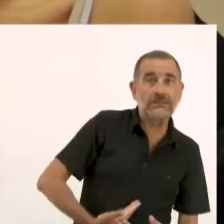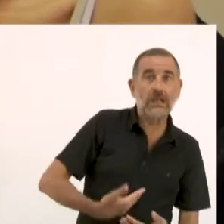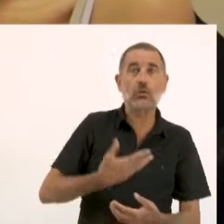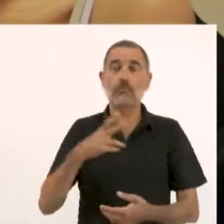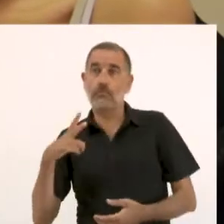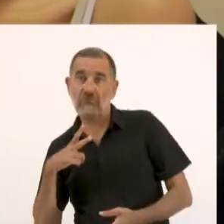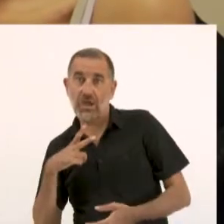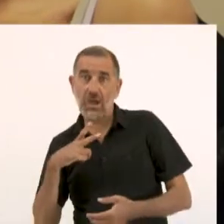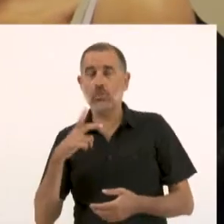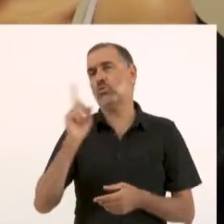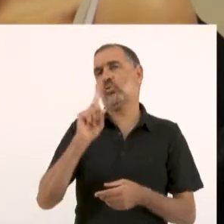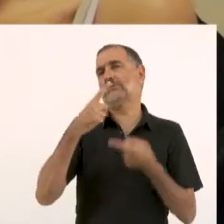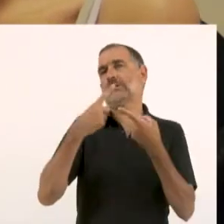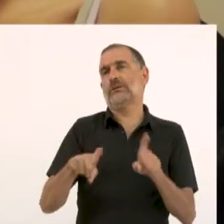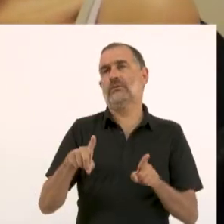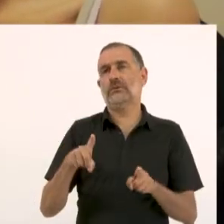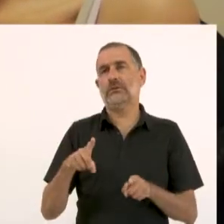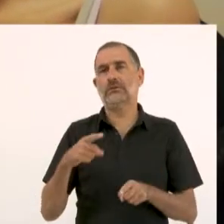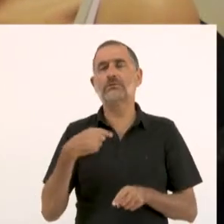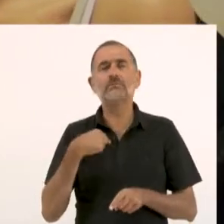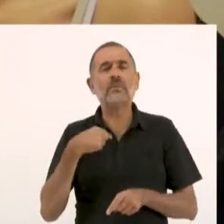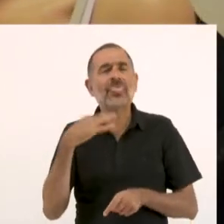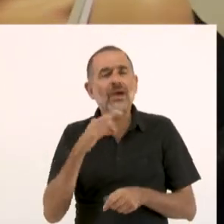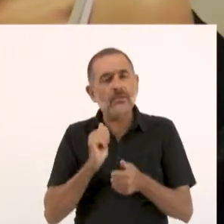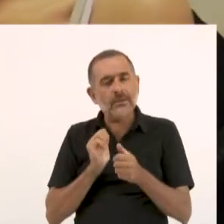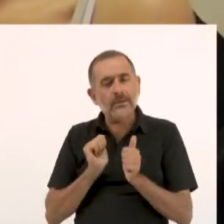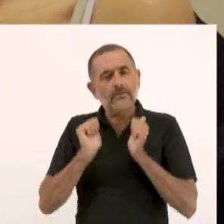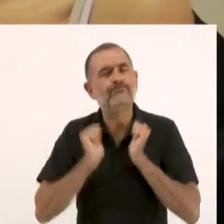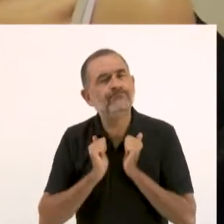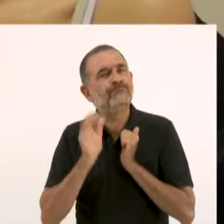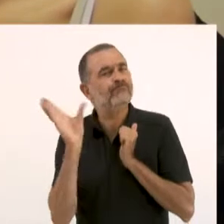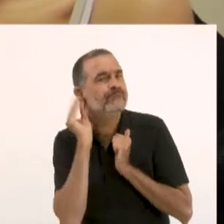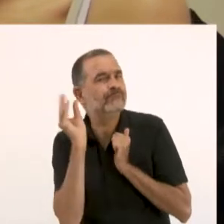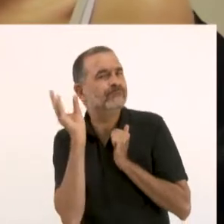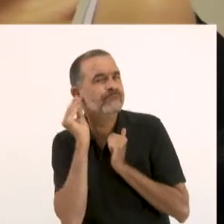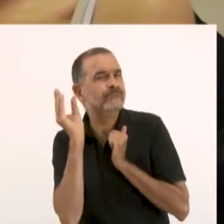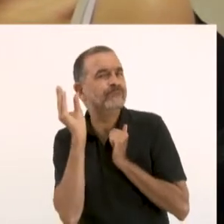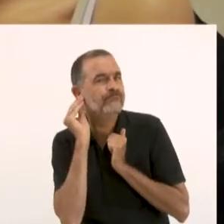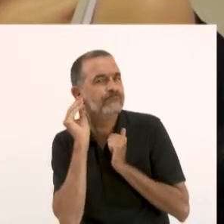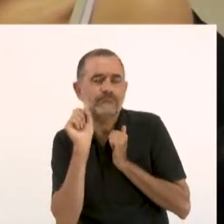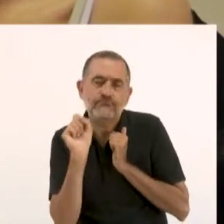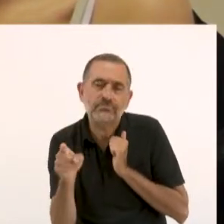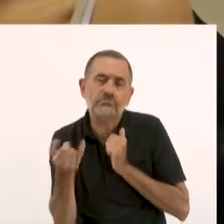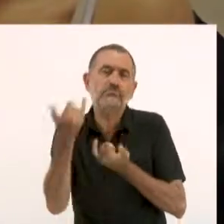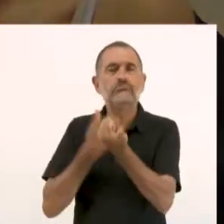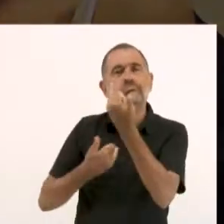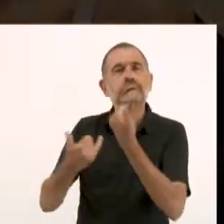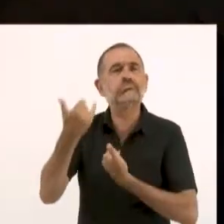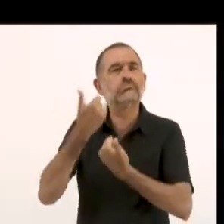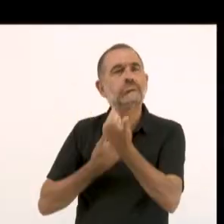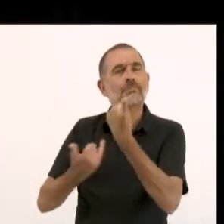qué tiene que hacer con él, sino también escuchar a la gente y ver cómo, qué consideran ellos como valioso para su lugar.